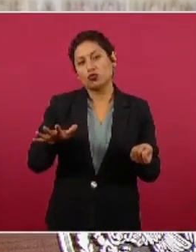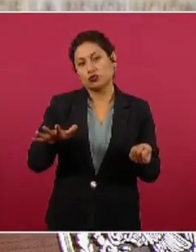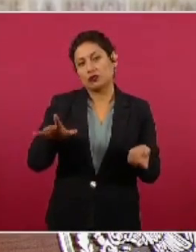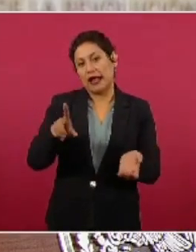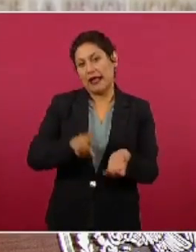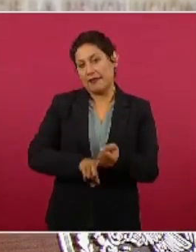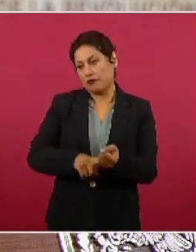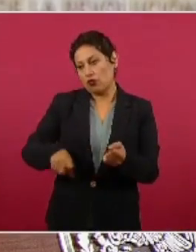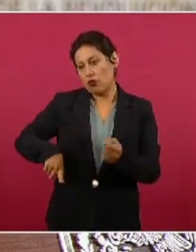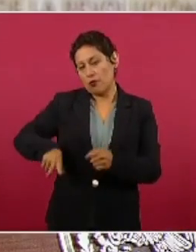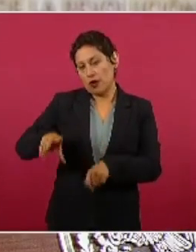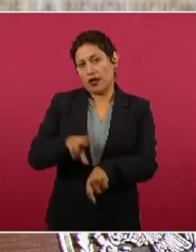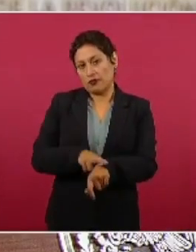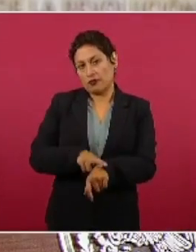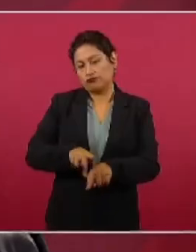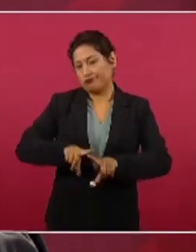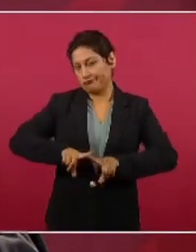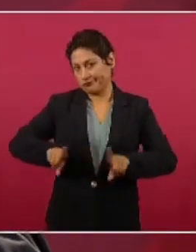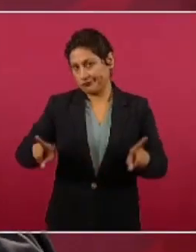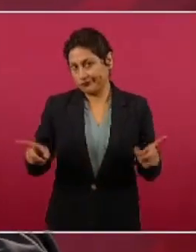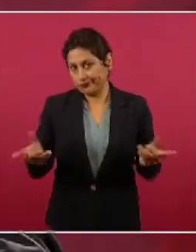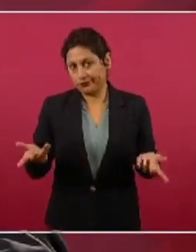gobernando como